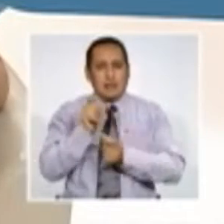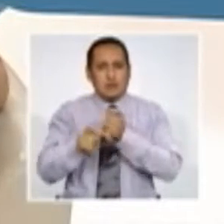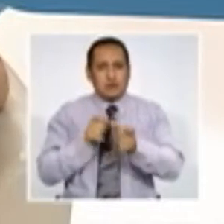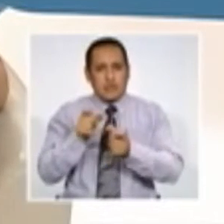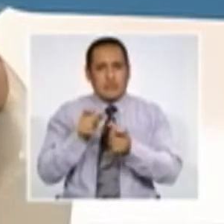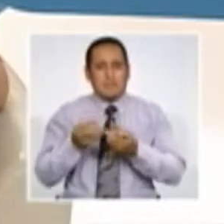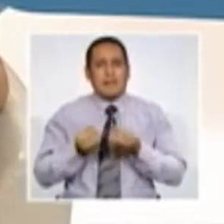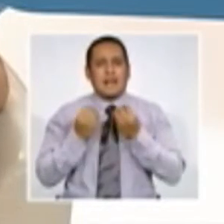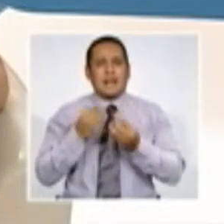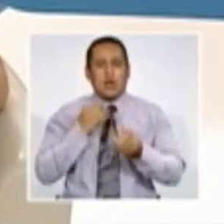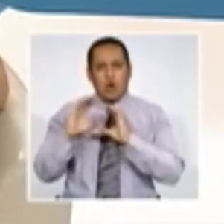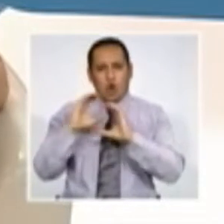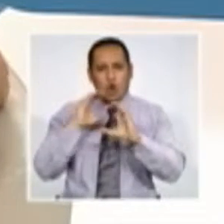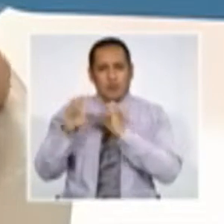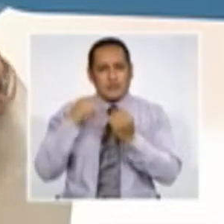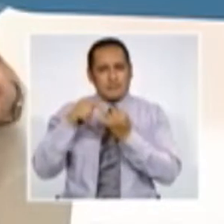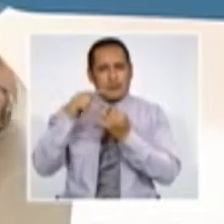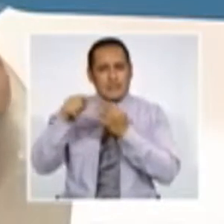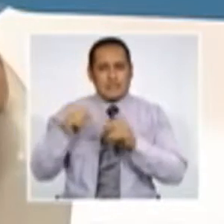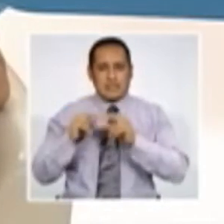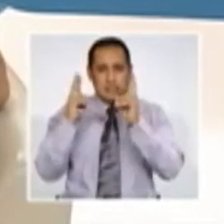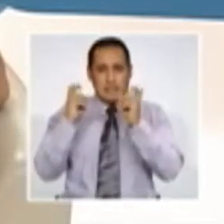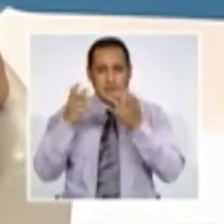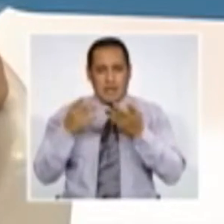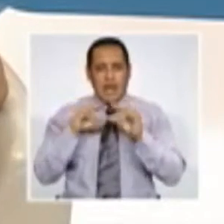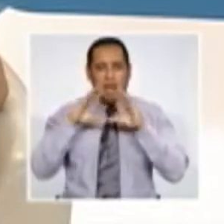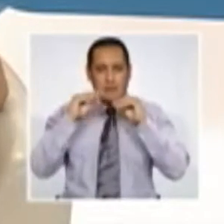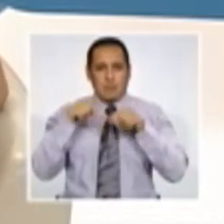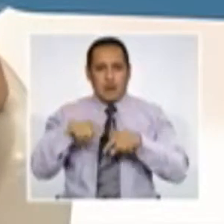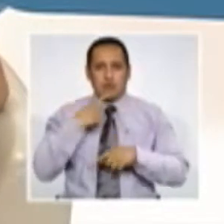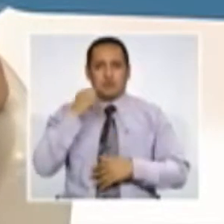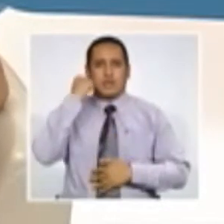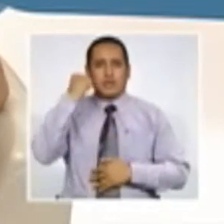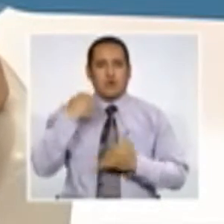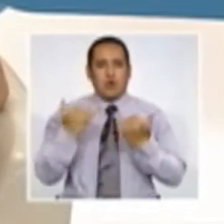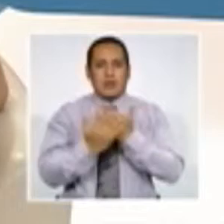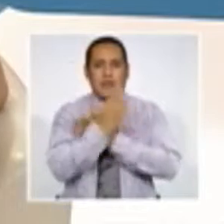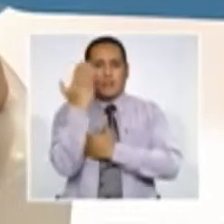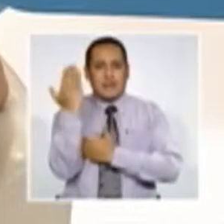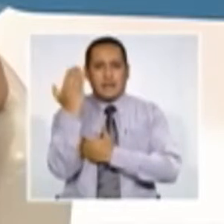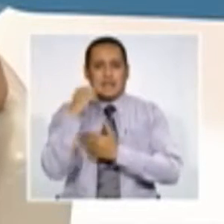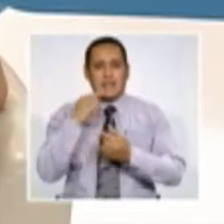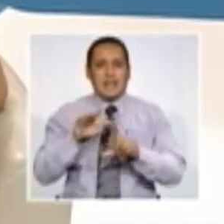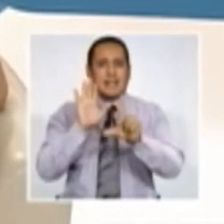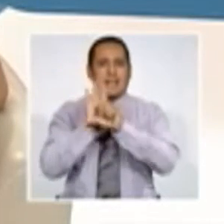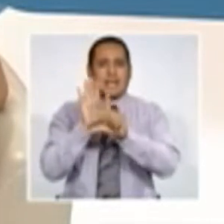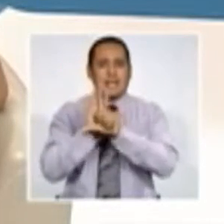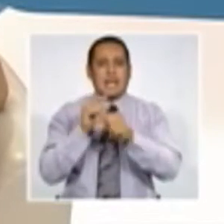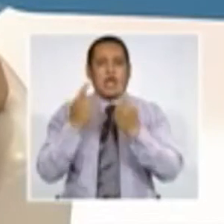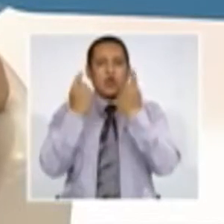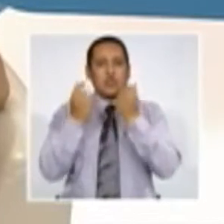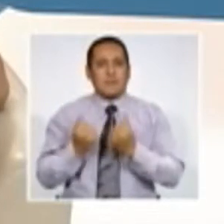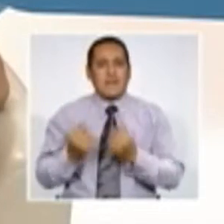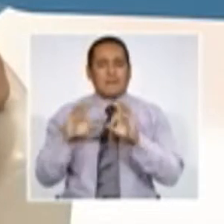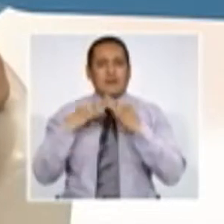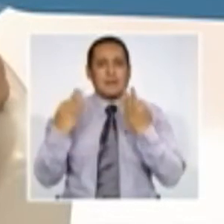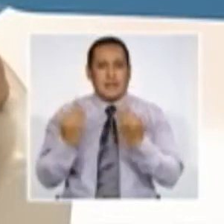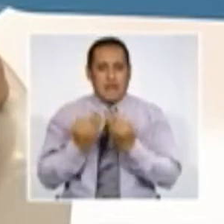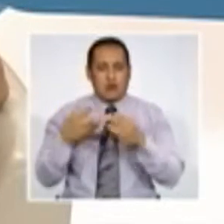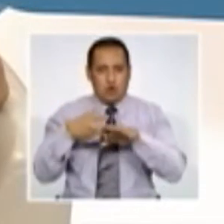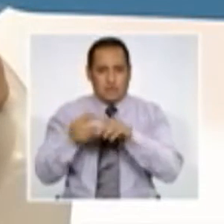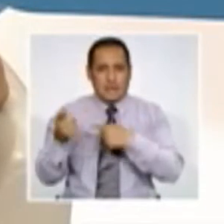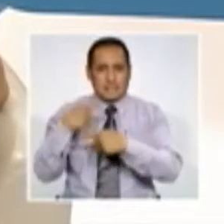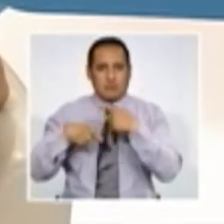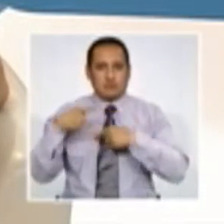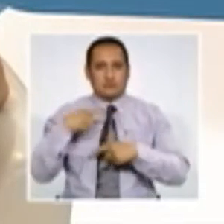de Defensa al Consumidor, para seguir ampliando el tema. Hablamos en Tus Derechos esta mañana de la Ley de la